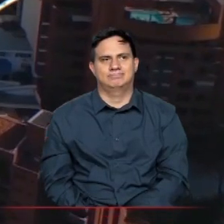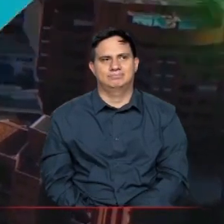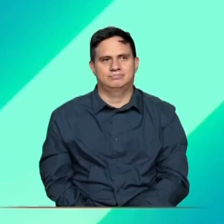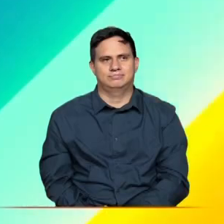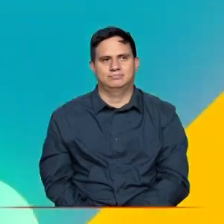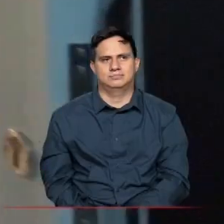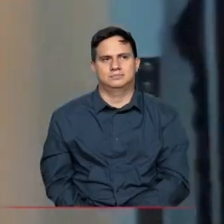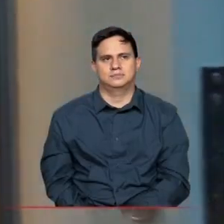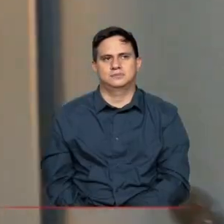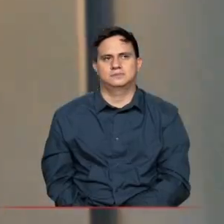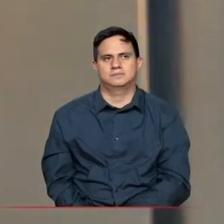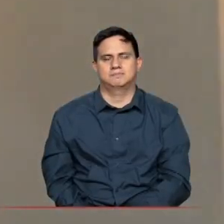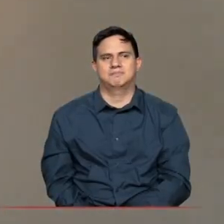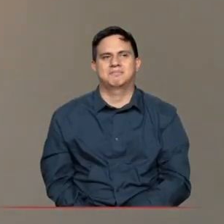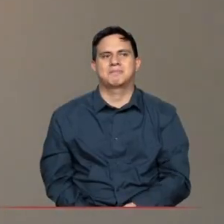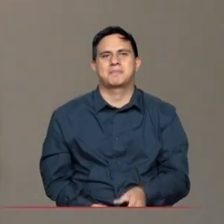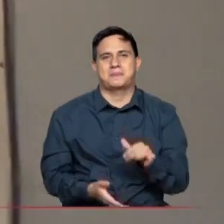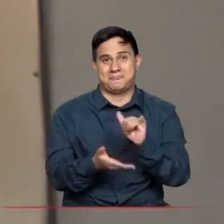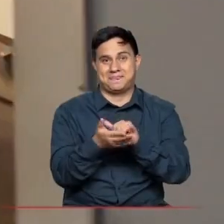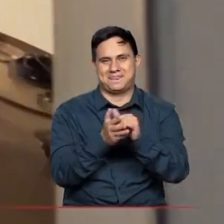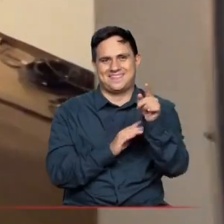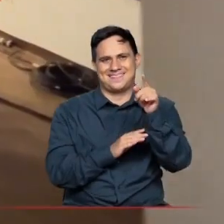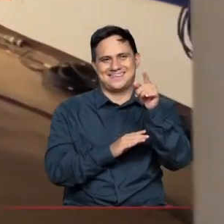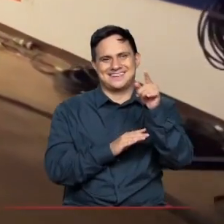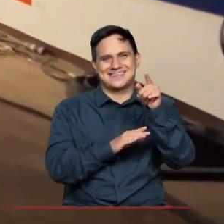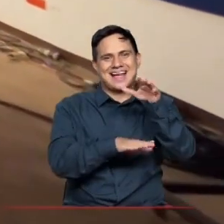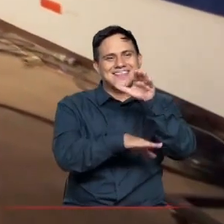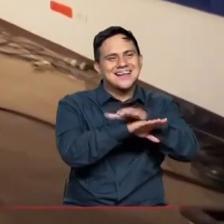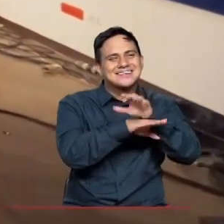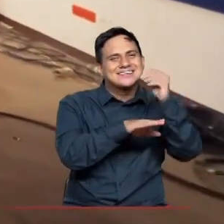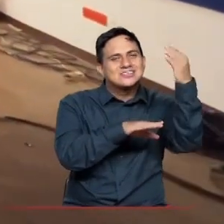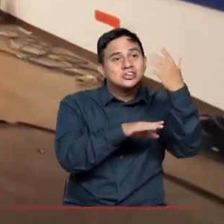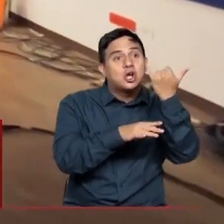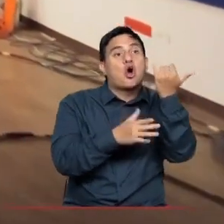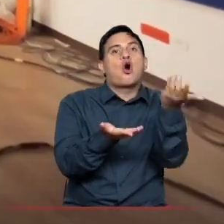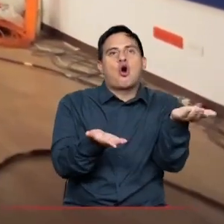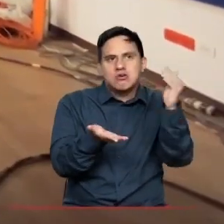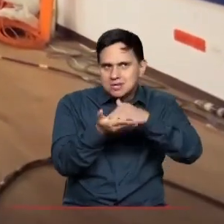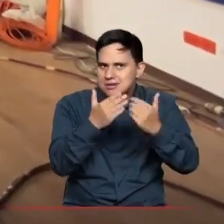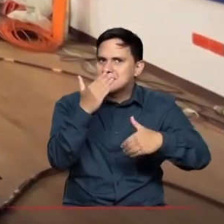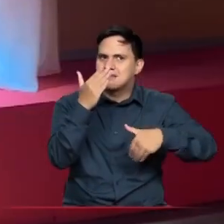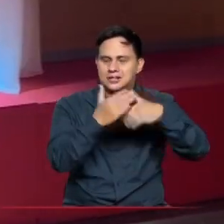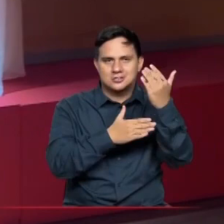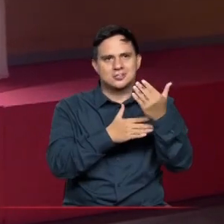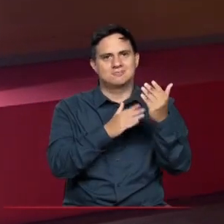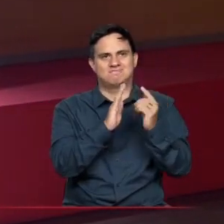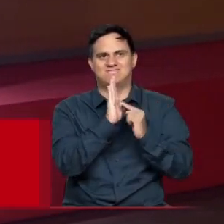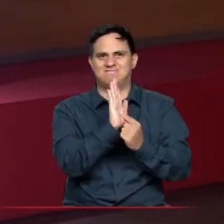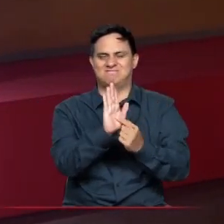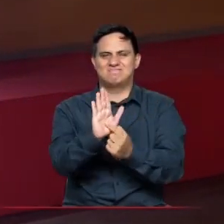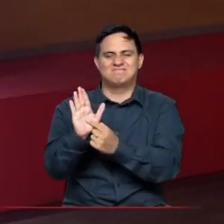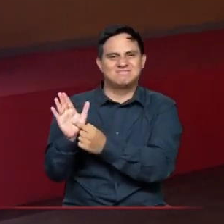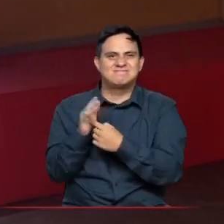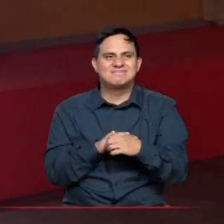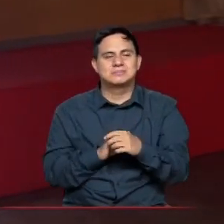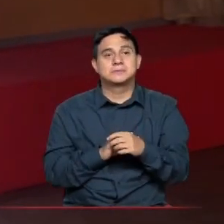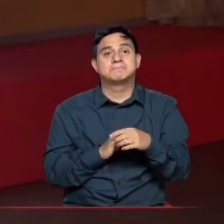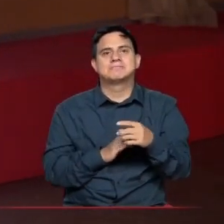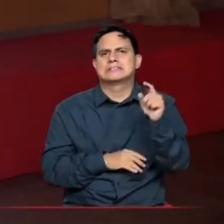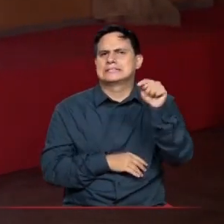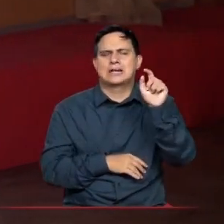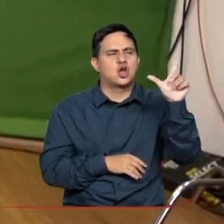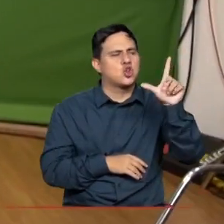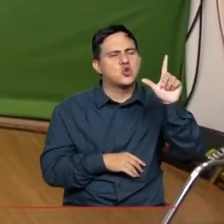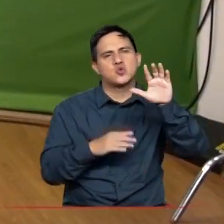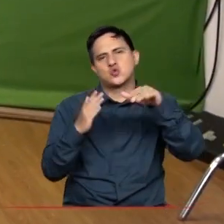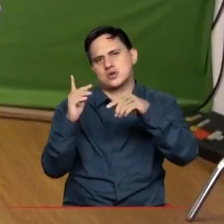Con un renovado set, el magazine de las Tardes del Sol regresa a la pantalla de Telepacífico para acompañar a los televidentes de lunes a viernes